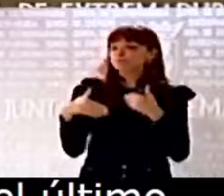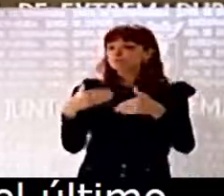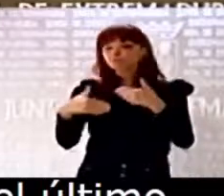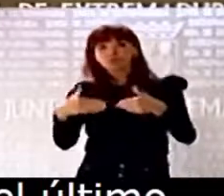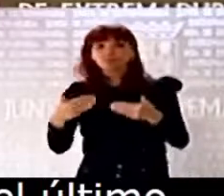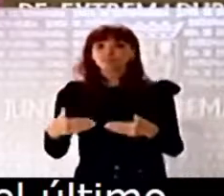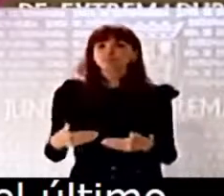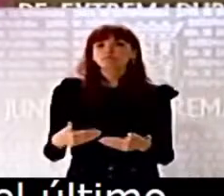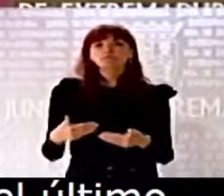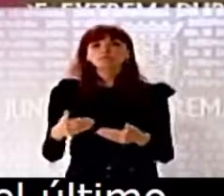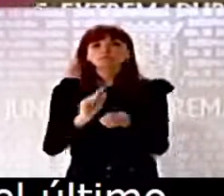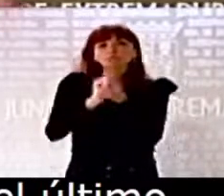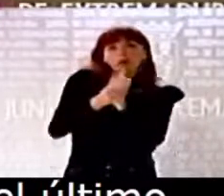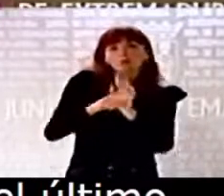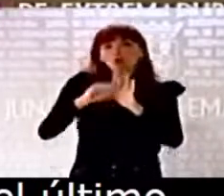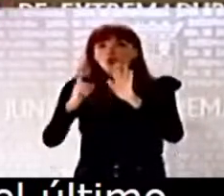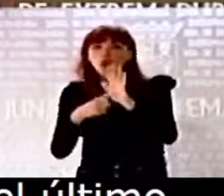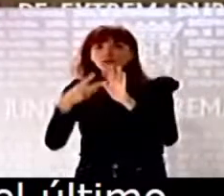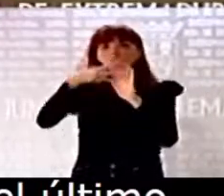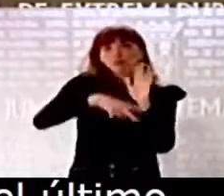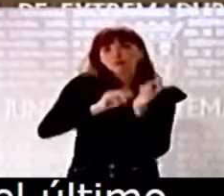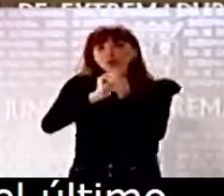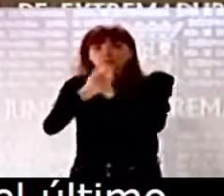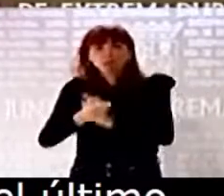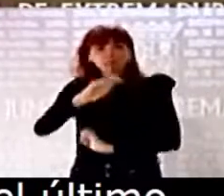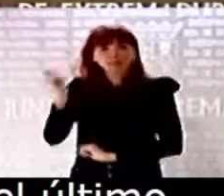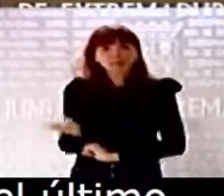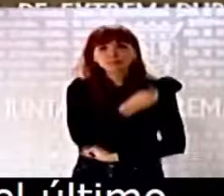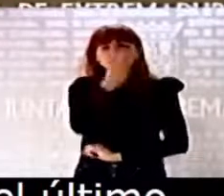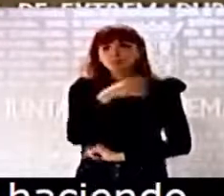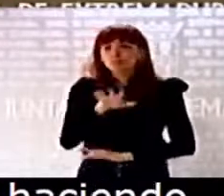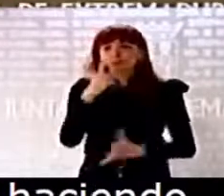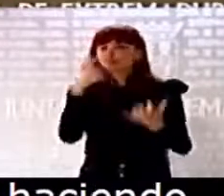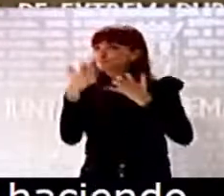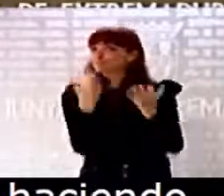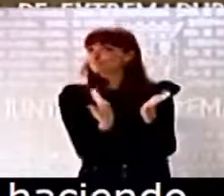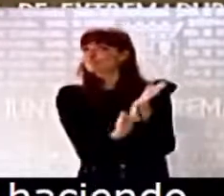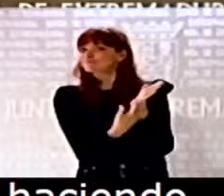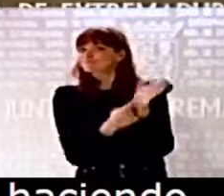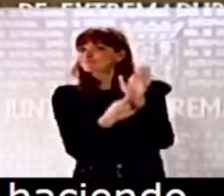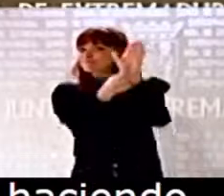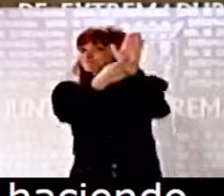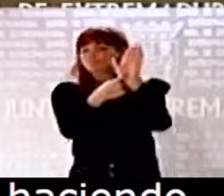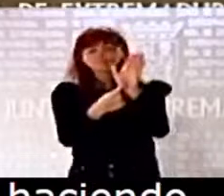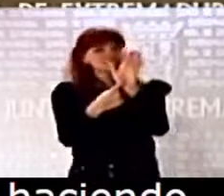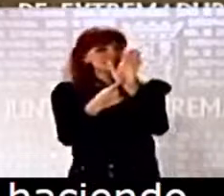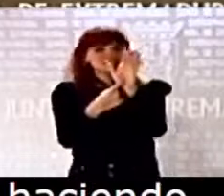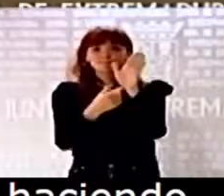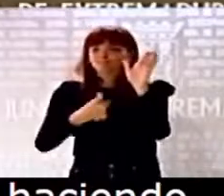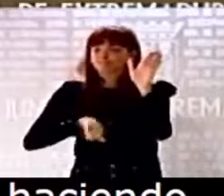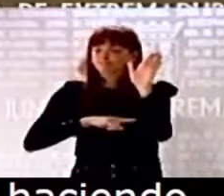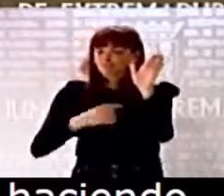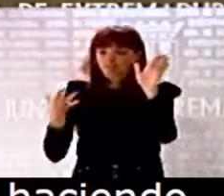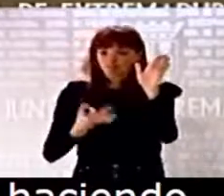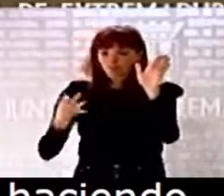tiempo, modificando leyes, normas, pero los datos nos señalan que debemos seguir